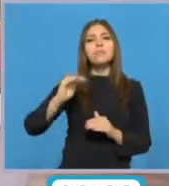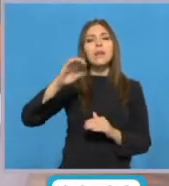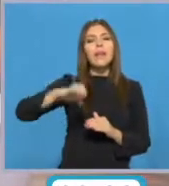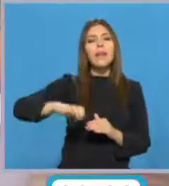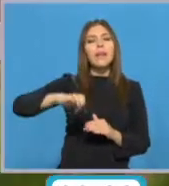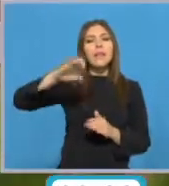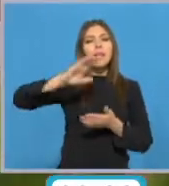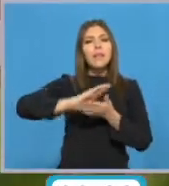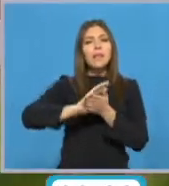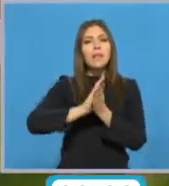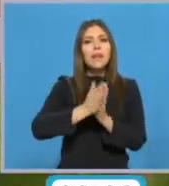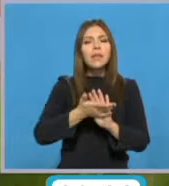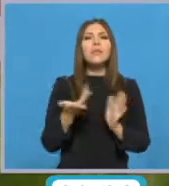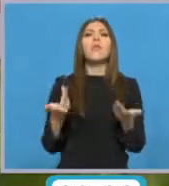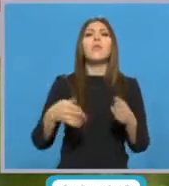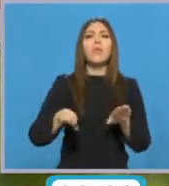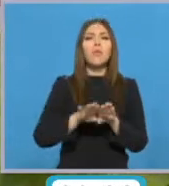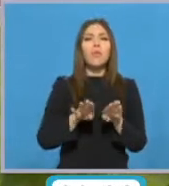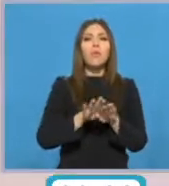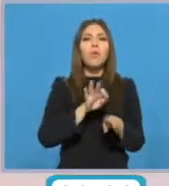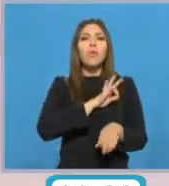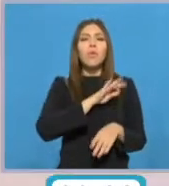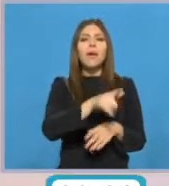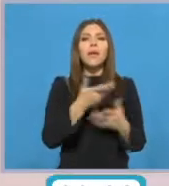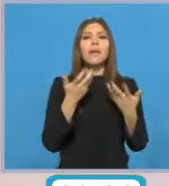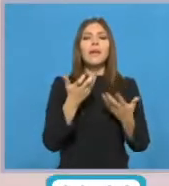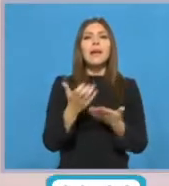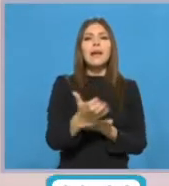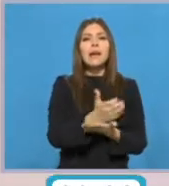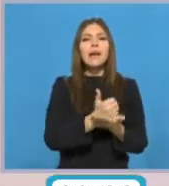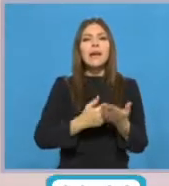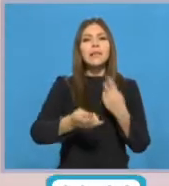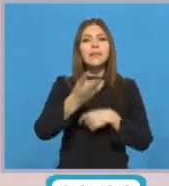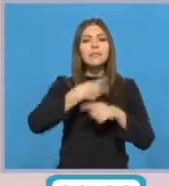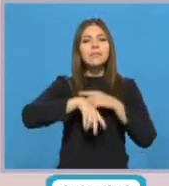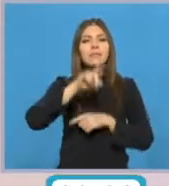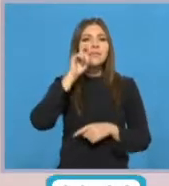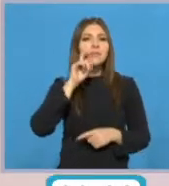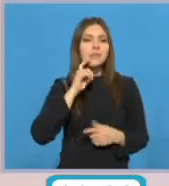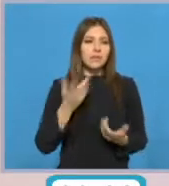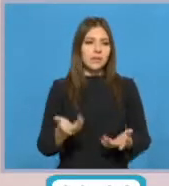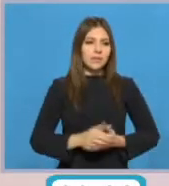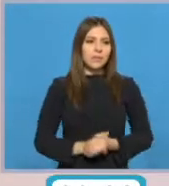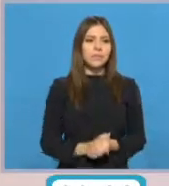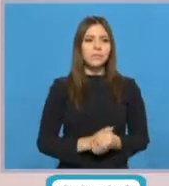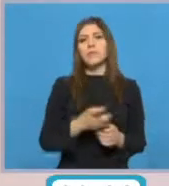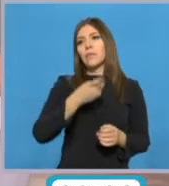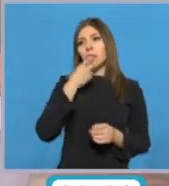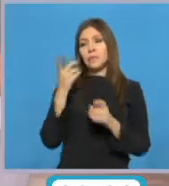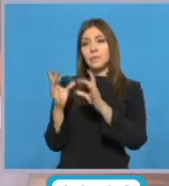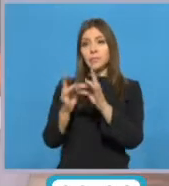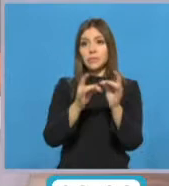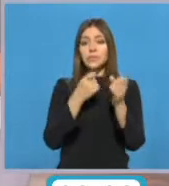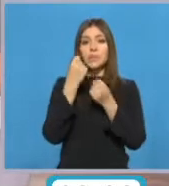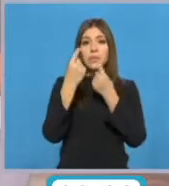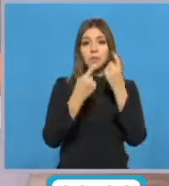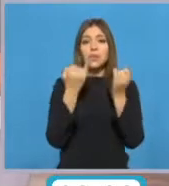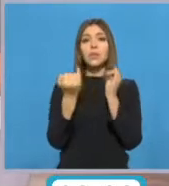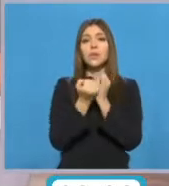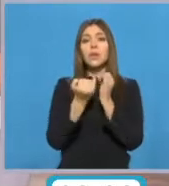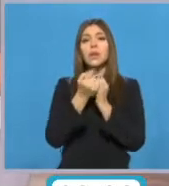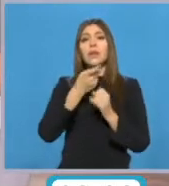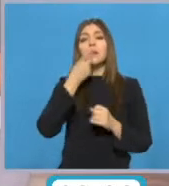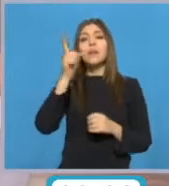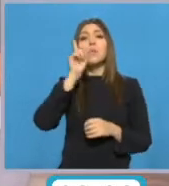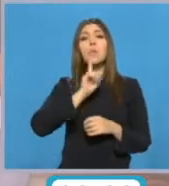también motivar? Claro, fíjate que reintegrarse? además, bueno, el otro mito que todas las mujeres en la menopausia pierden el deseo sexual, Ajá. también es eso, es un mito que